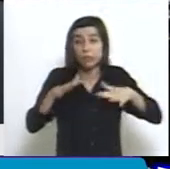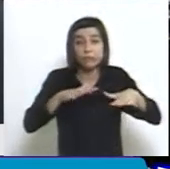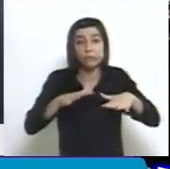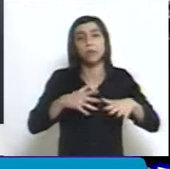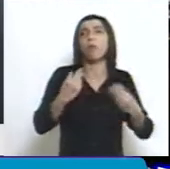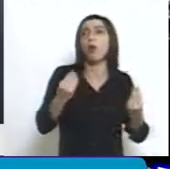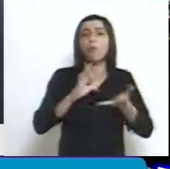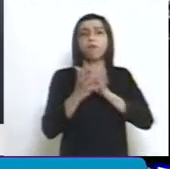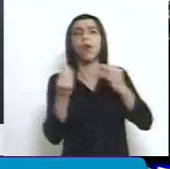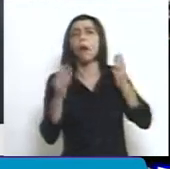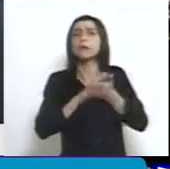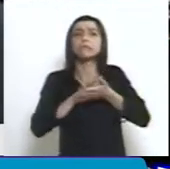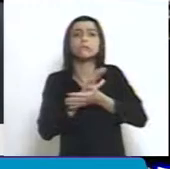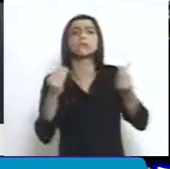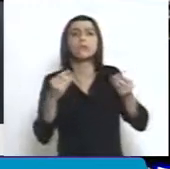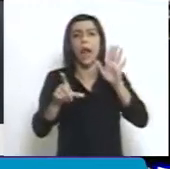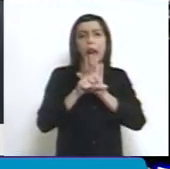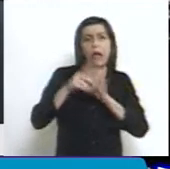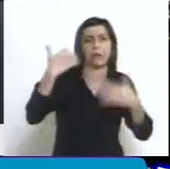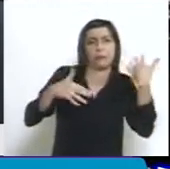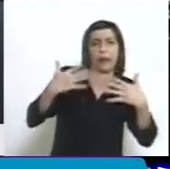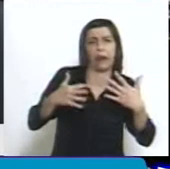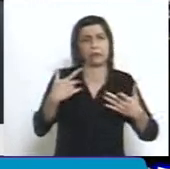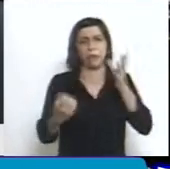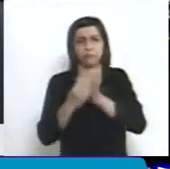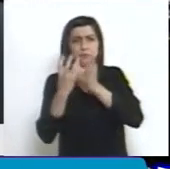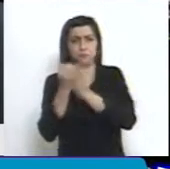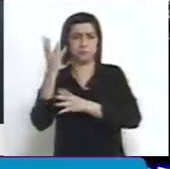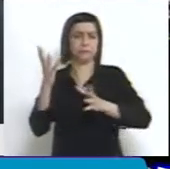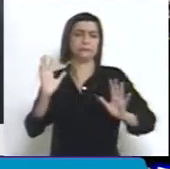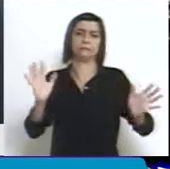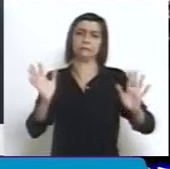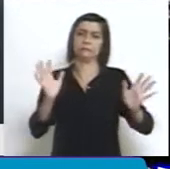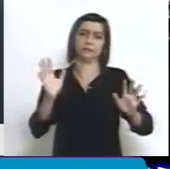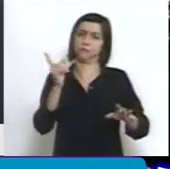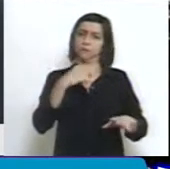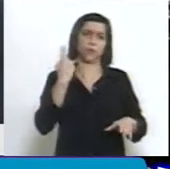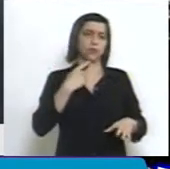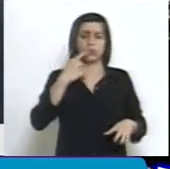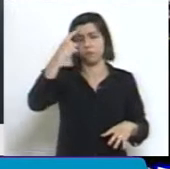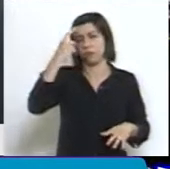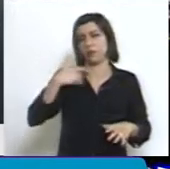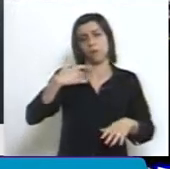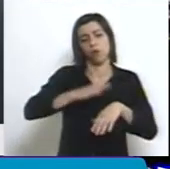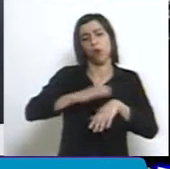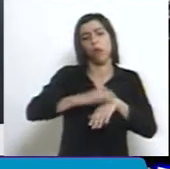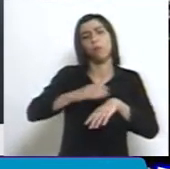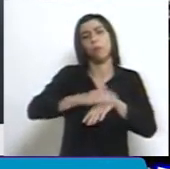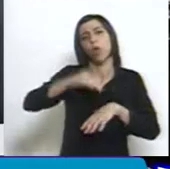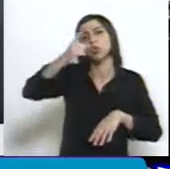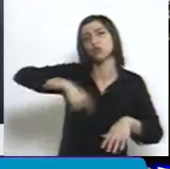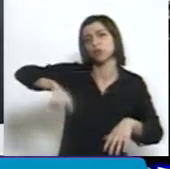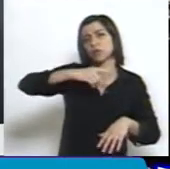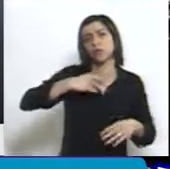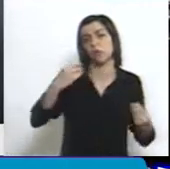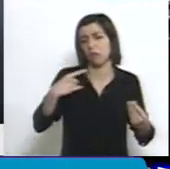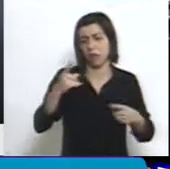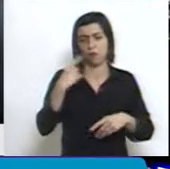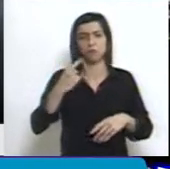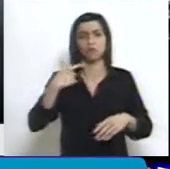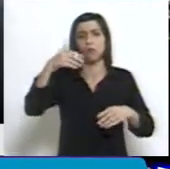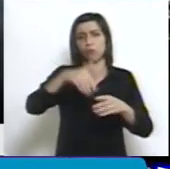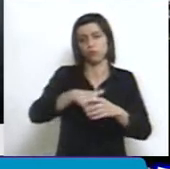emergencia. Por eso es que entendemos que responsablemente no podemos acompañar este presupuesto porque nos